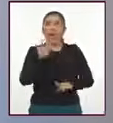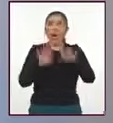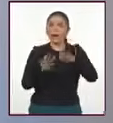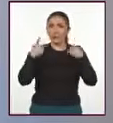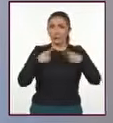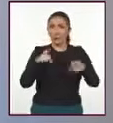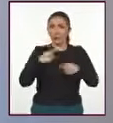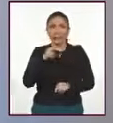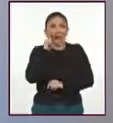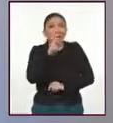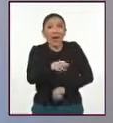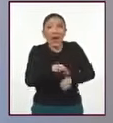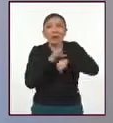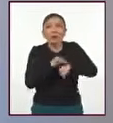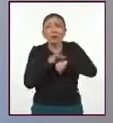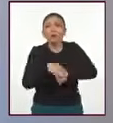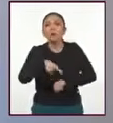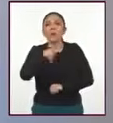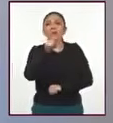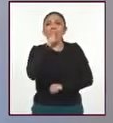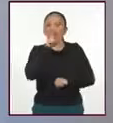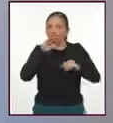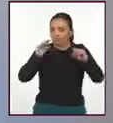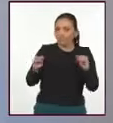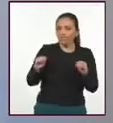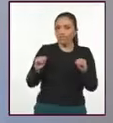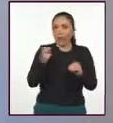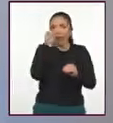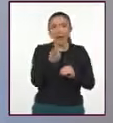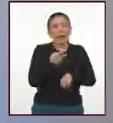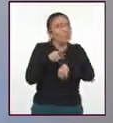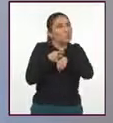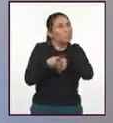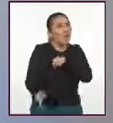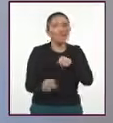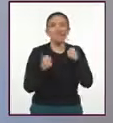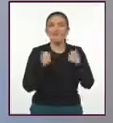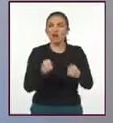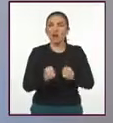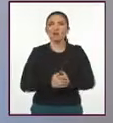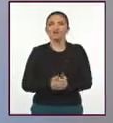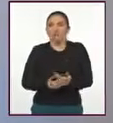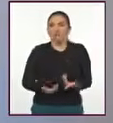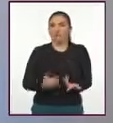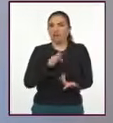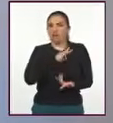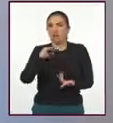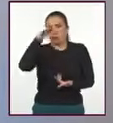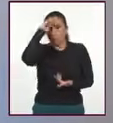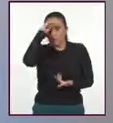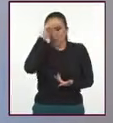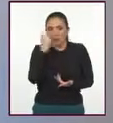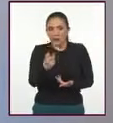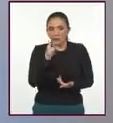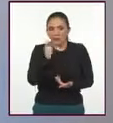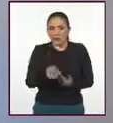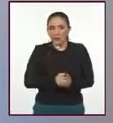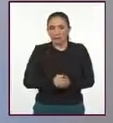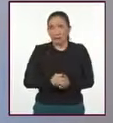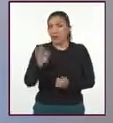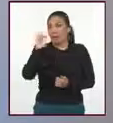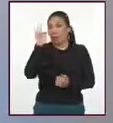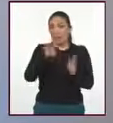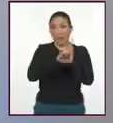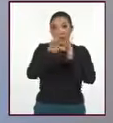guardan silencio y es algo pues peligrosísimo. Desde cierta forma podríamos decir, si uno a lo mejor no